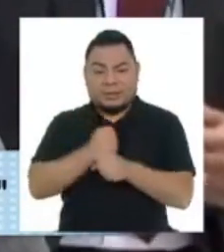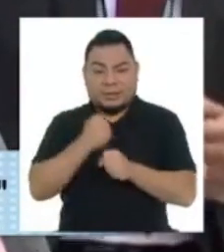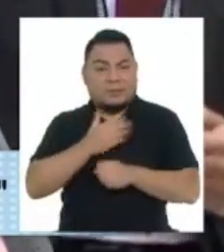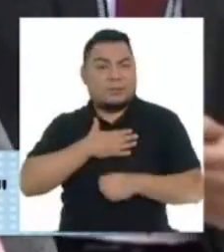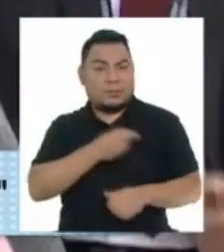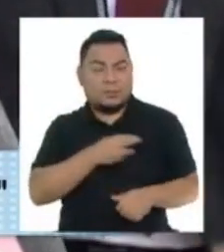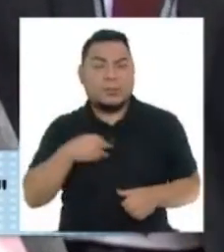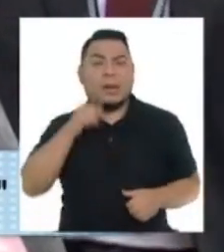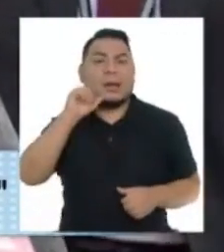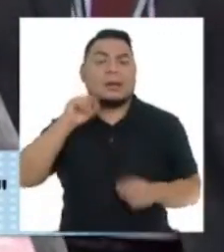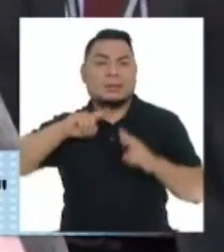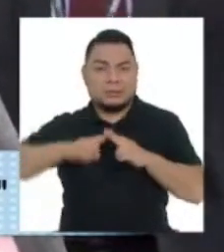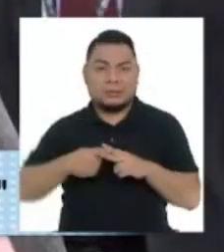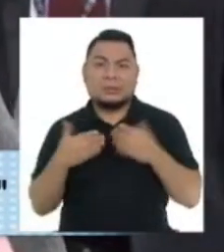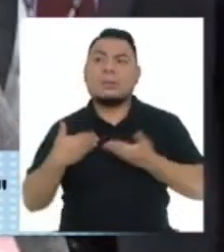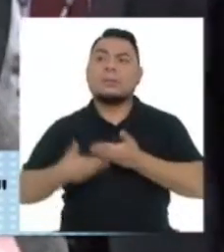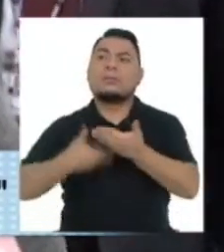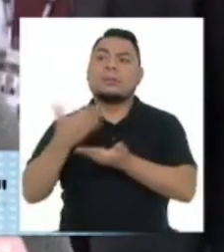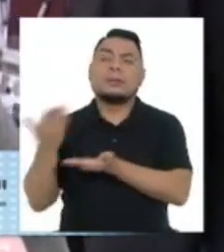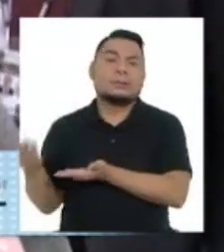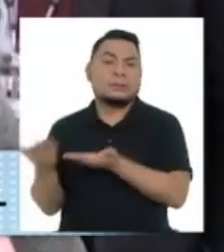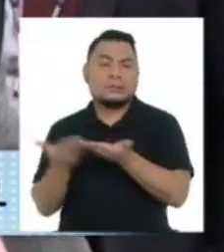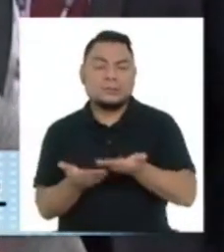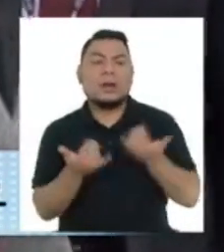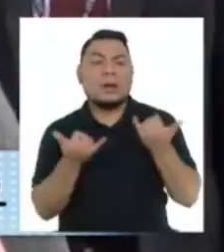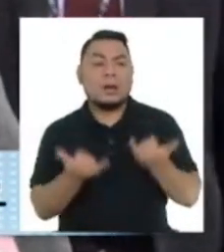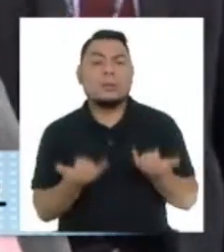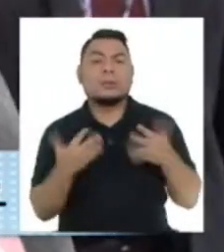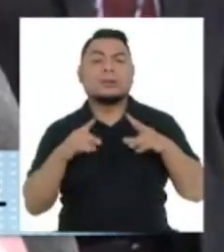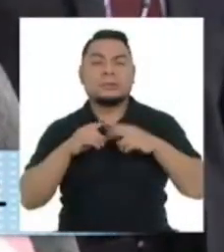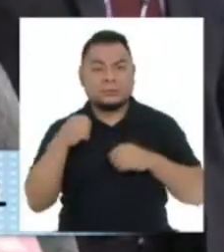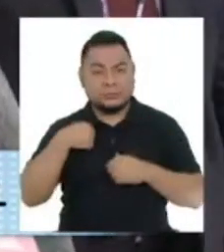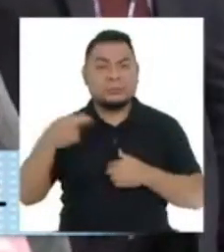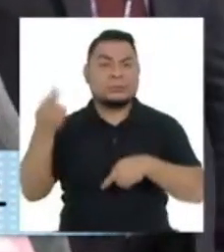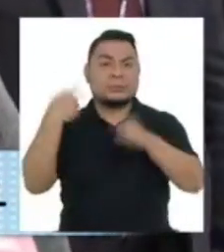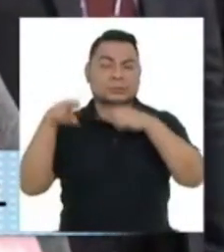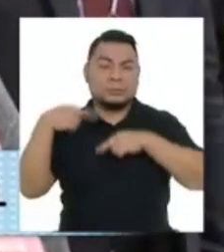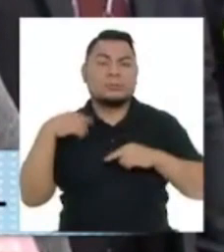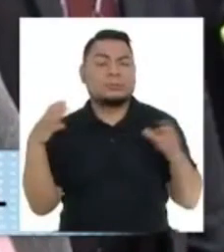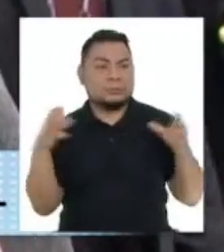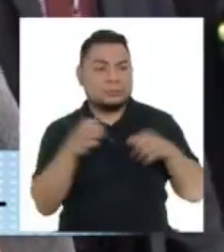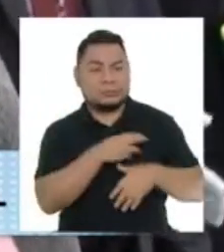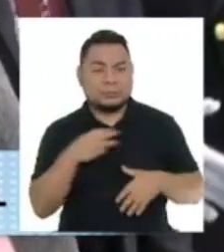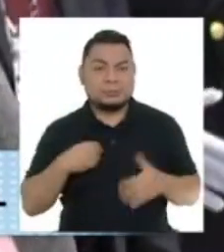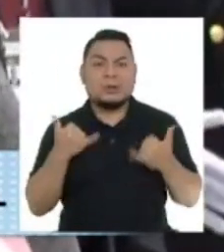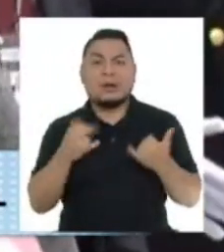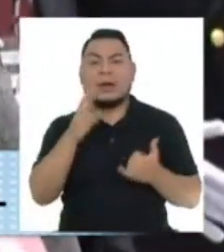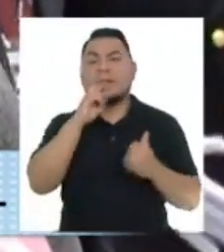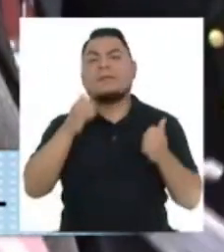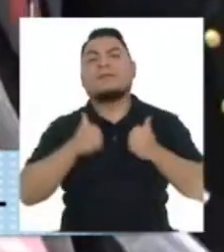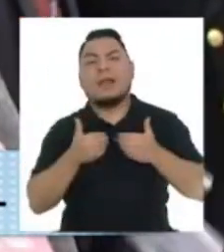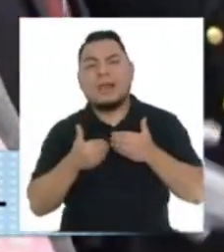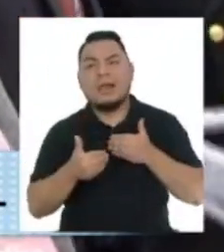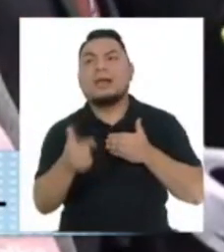el día de ayer iniciamos nosotros el proceso de transferencia. Ahora mismo retorno a mi cartera. Sabemos